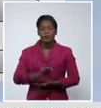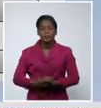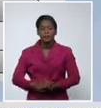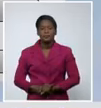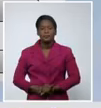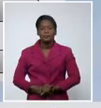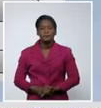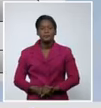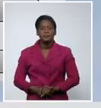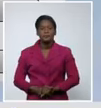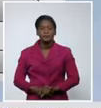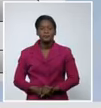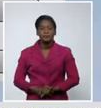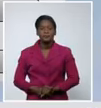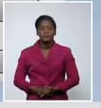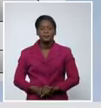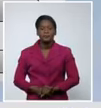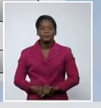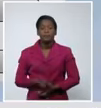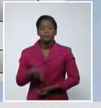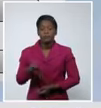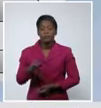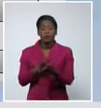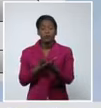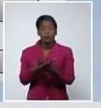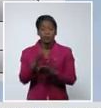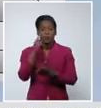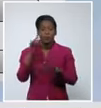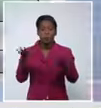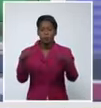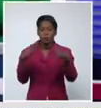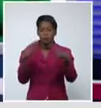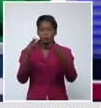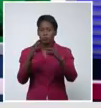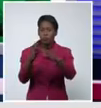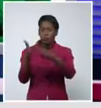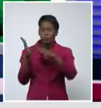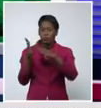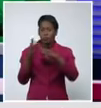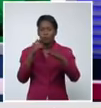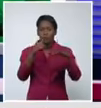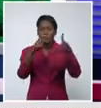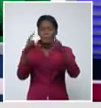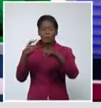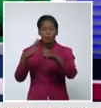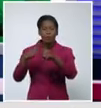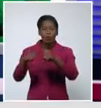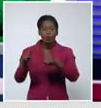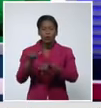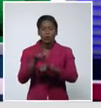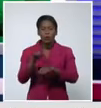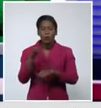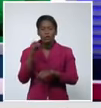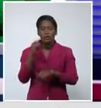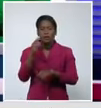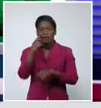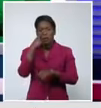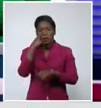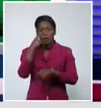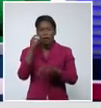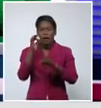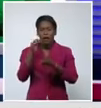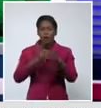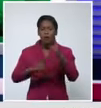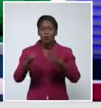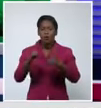9.441.827. Ahí, si quiere, vamos directamente al gráfico donde aparecen los países con mayor reporte de